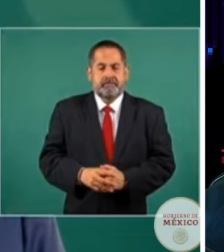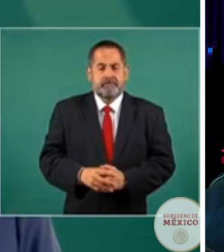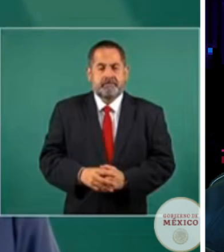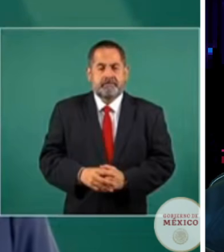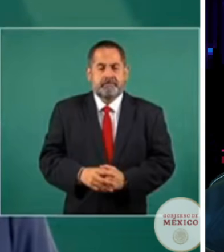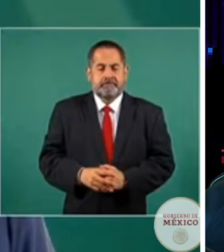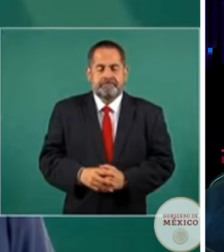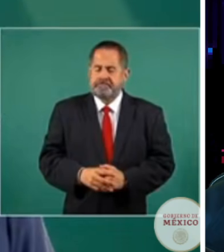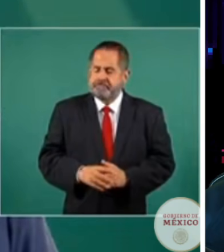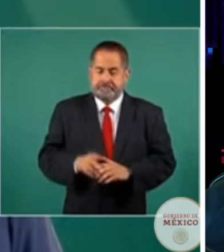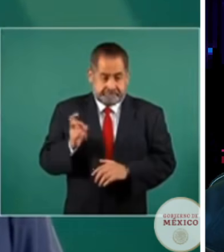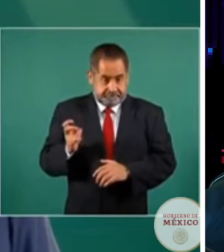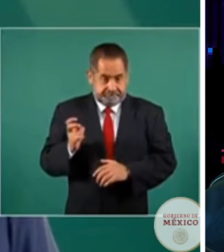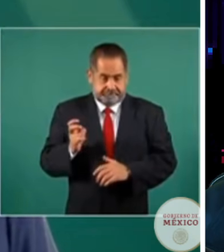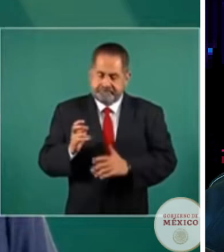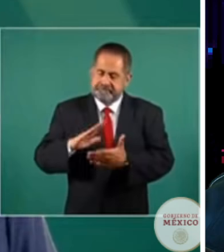Eso se terminó.